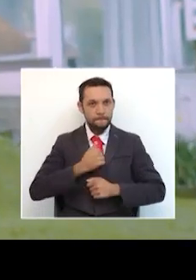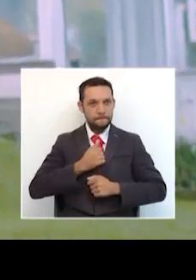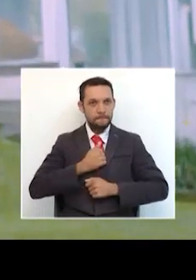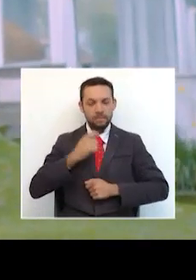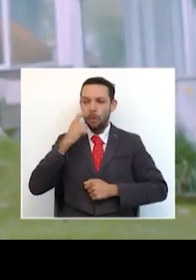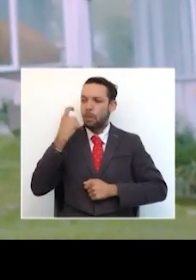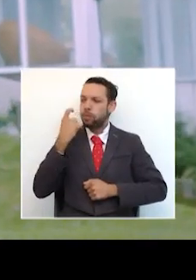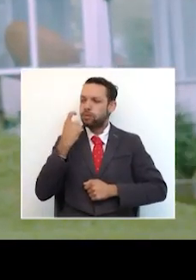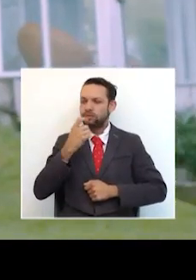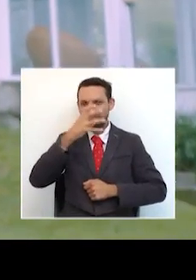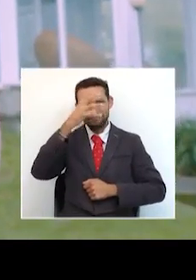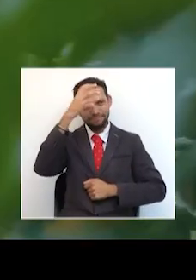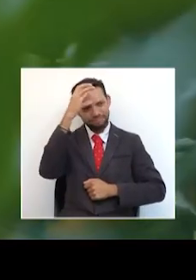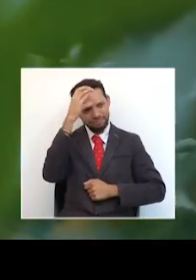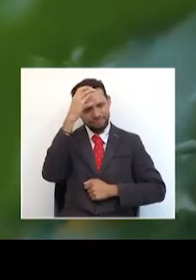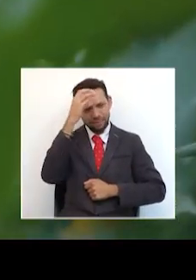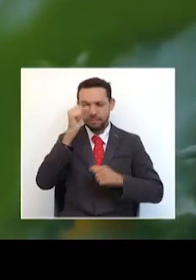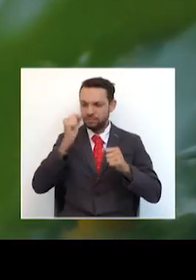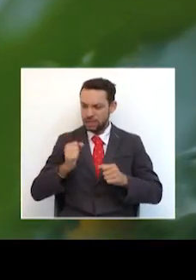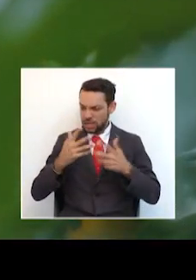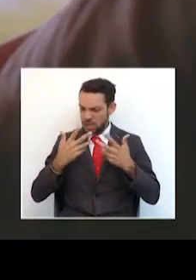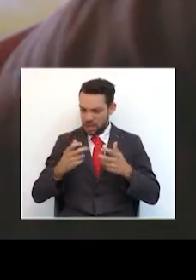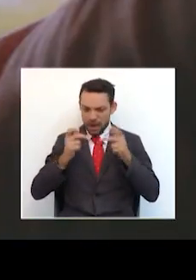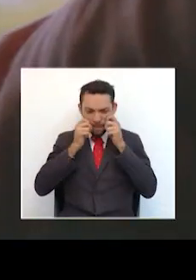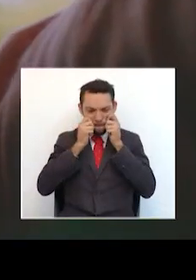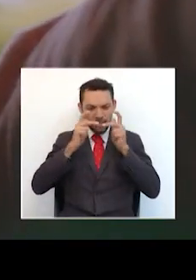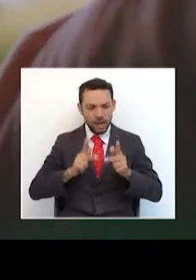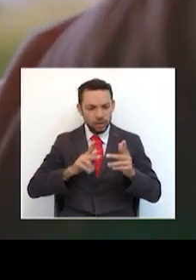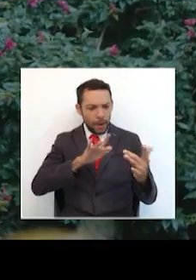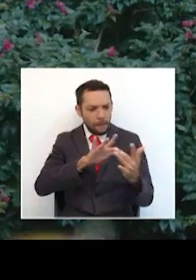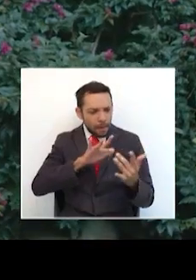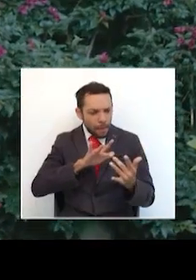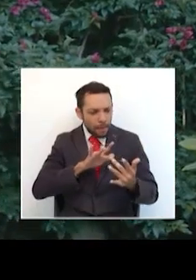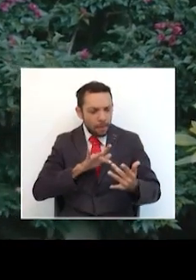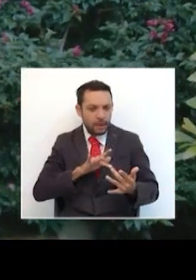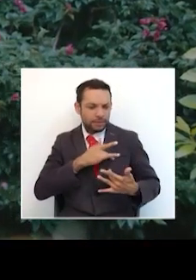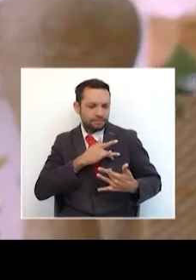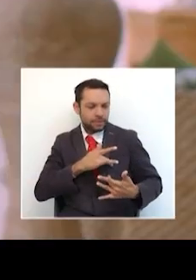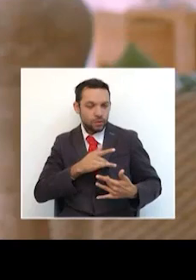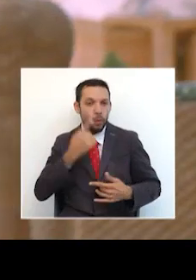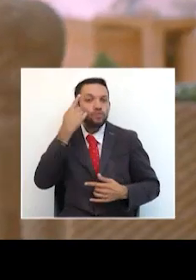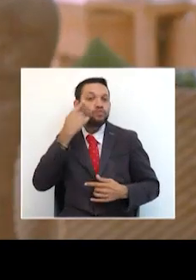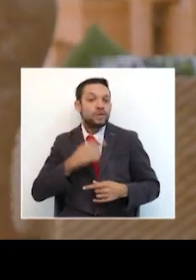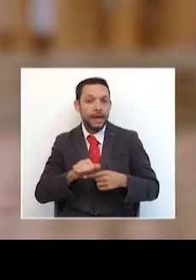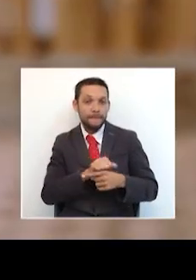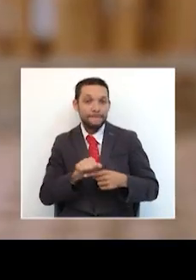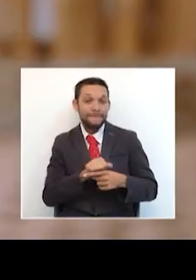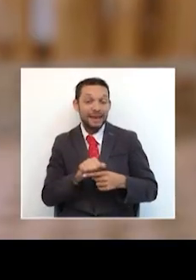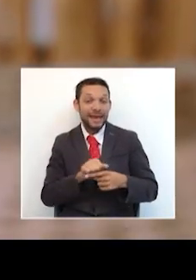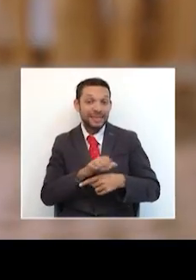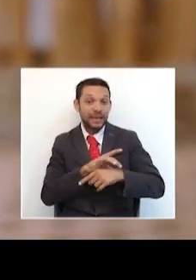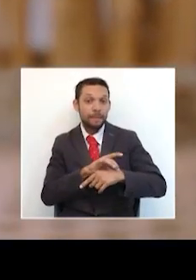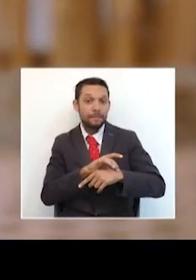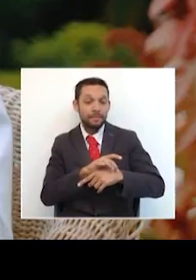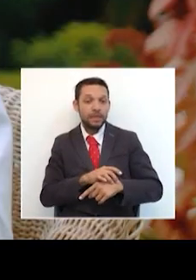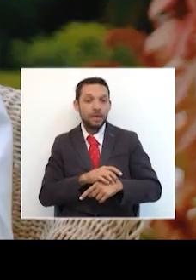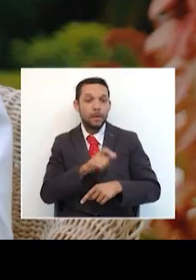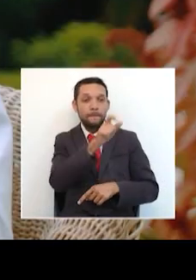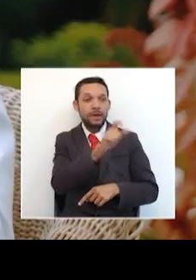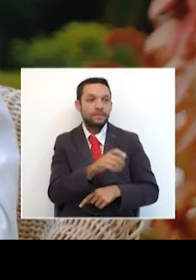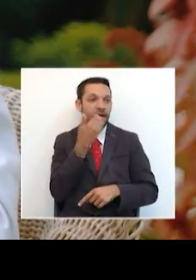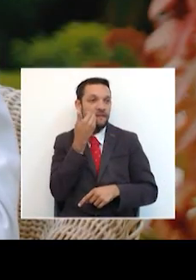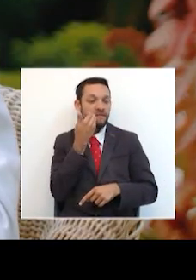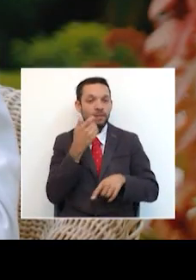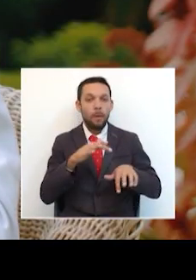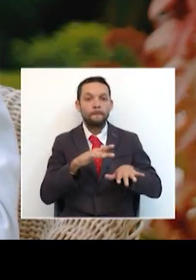una práctica médica más humana y más natural. En una de las cirugías que entraba como ayudante teníamos que amputarle el pie a una paciente y